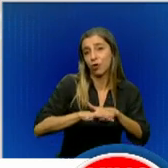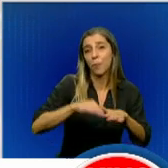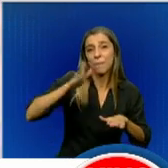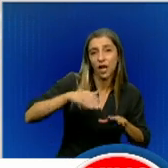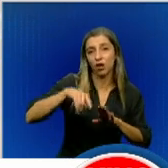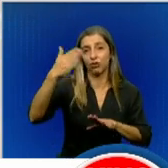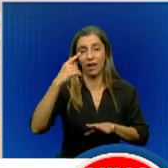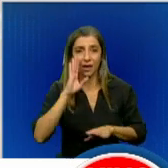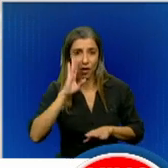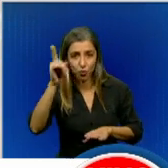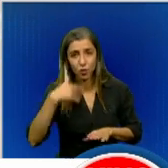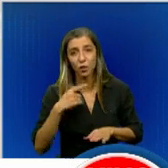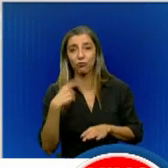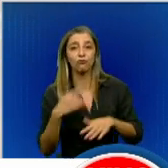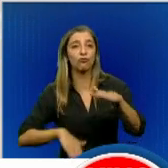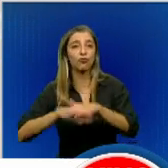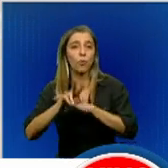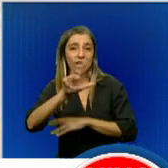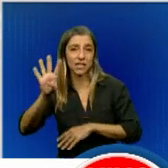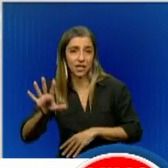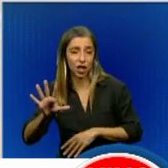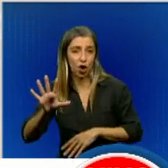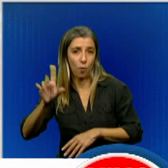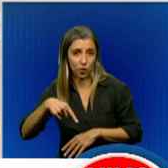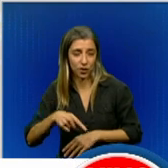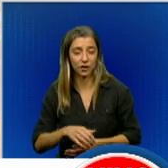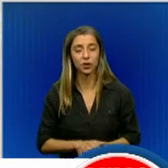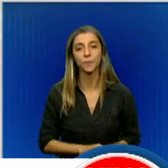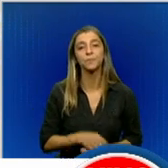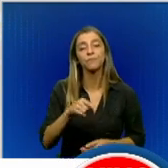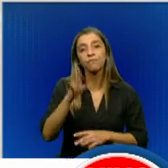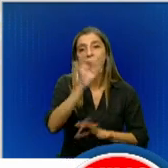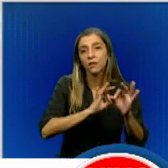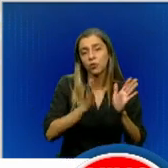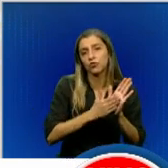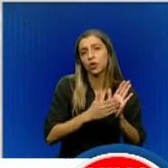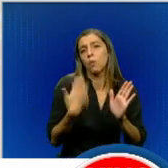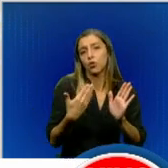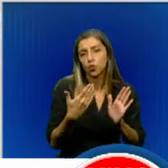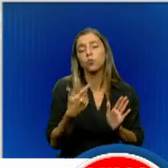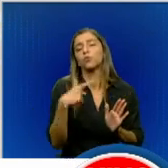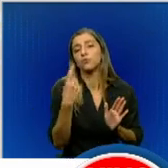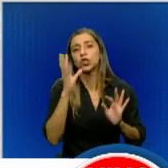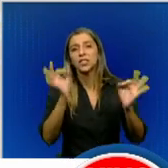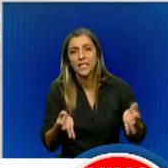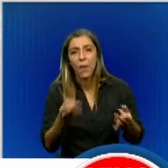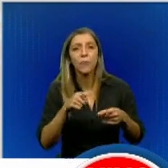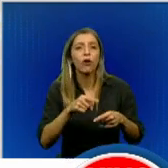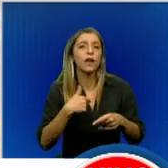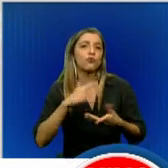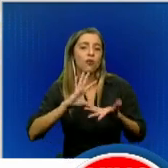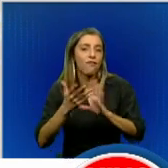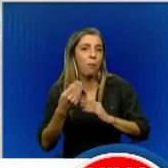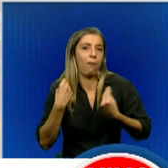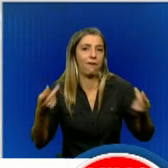que sería la escala del 35% por supuesto que con el proyecto también hay un círculo virtuoso y se va a implementar la recaudación